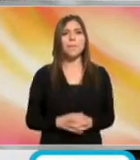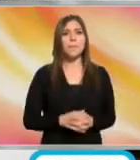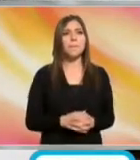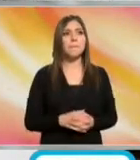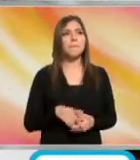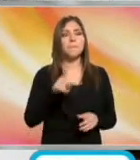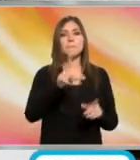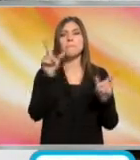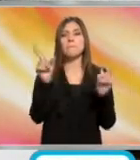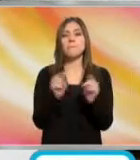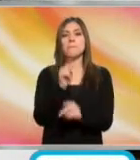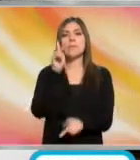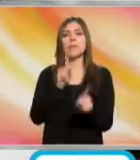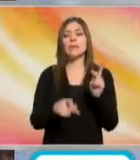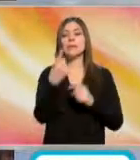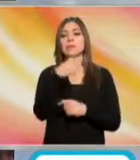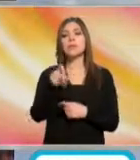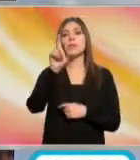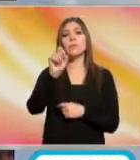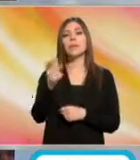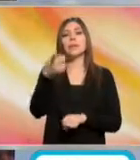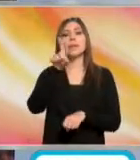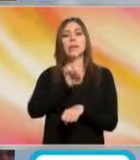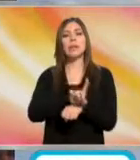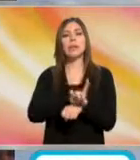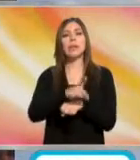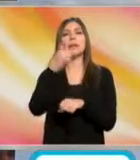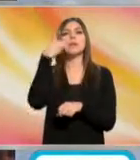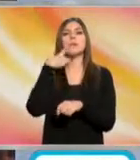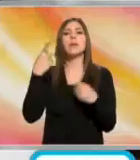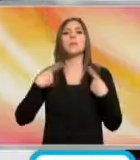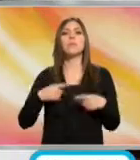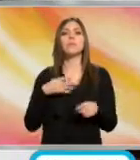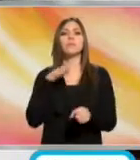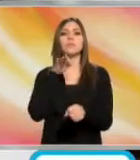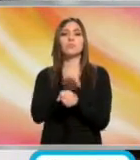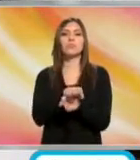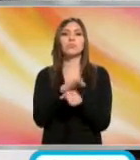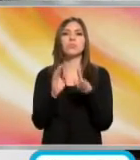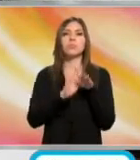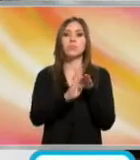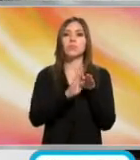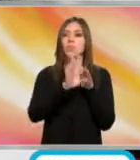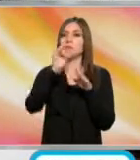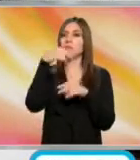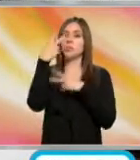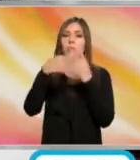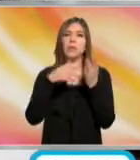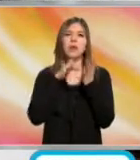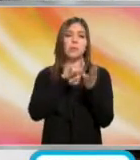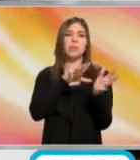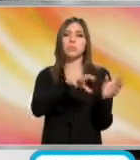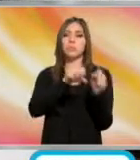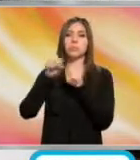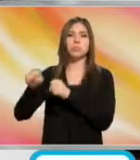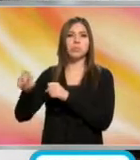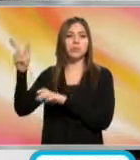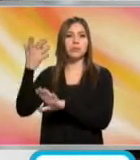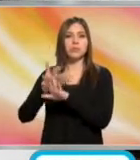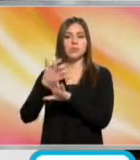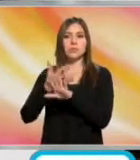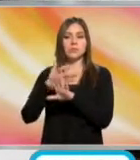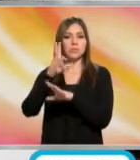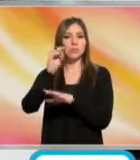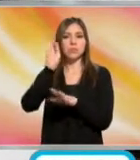la suspensión de 120 días a los programas de refugiados, no se va a recibir ningún refugiado y además disminuye el número de refugiados que